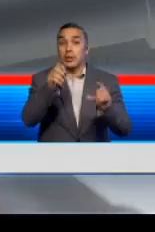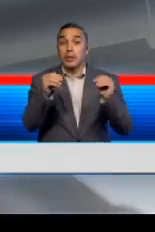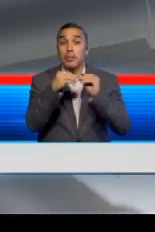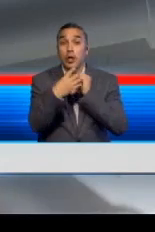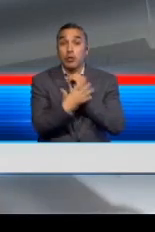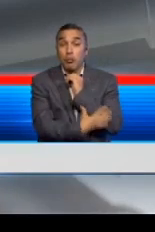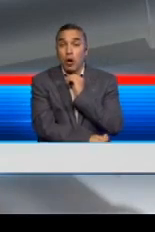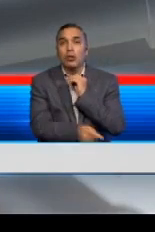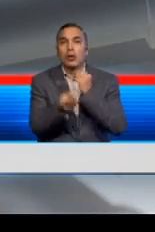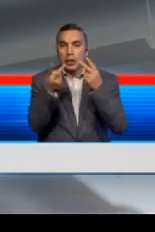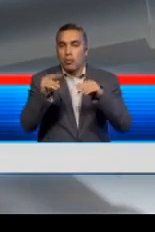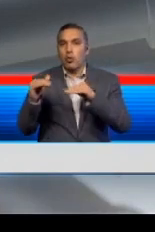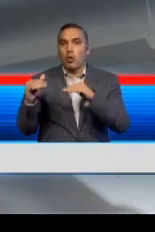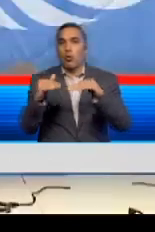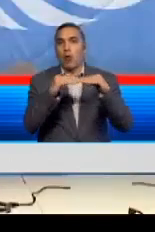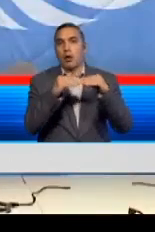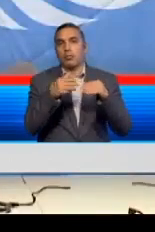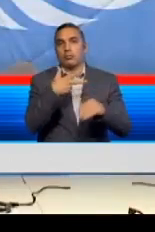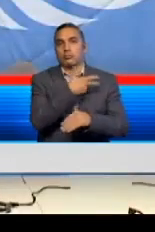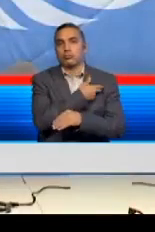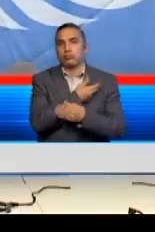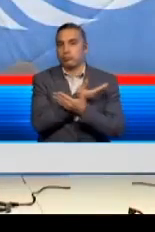equitativo a vacunas contra el COVID-19.